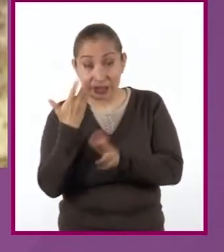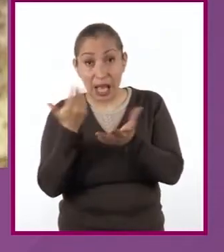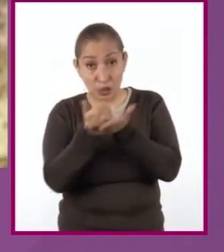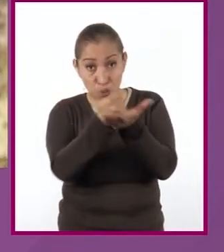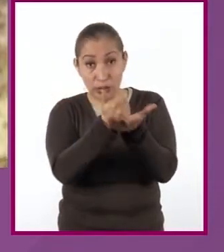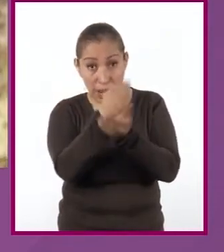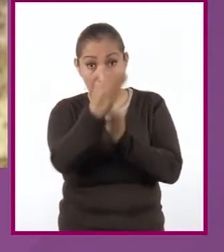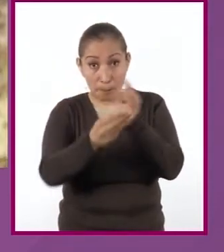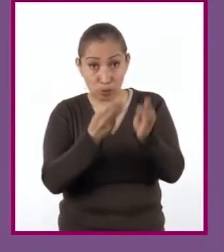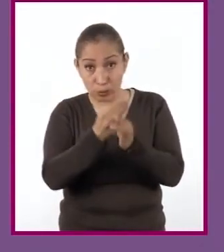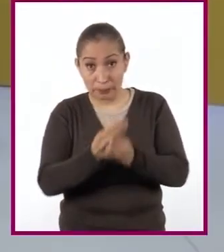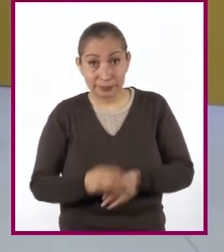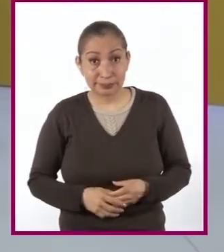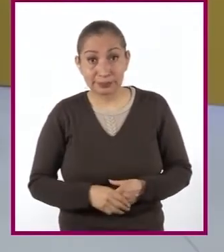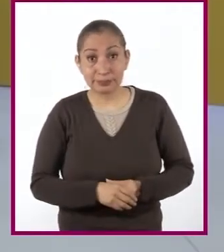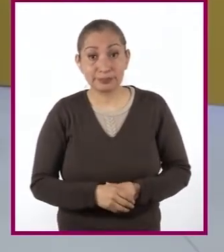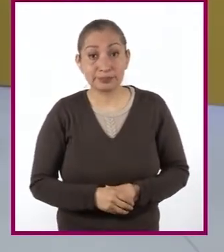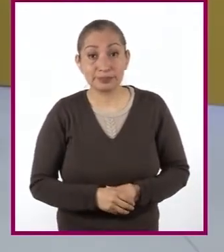por nuestro planeta?